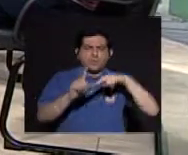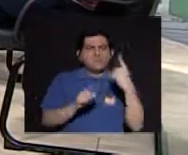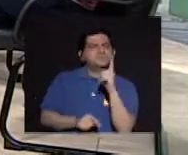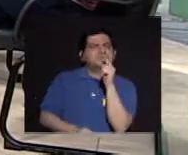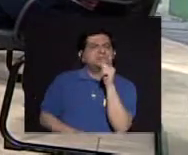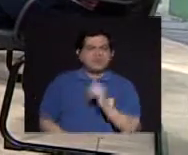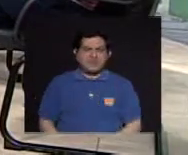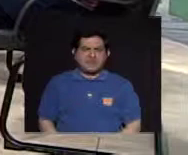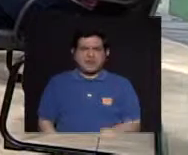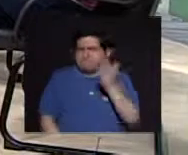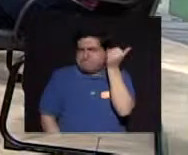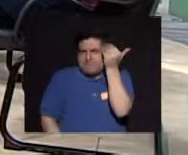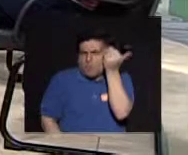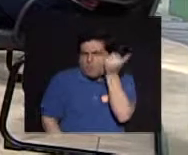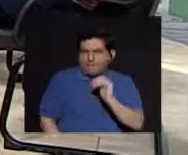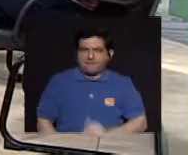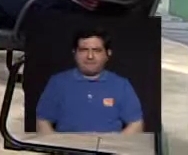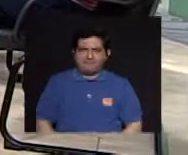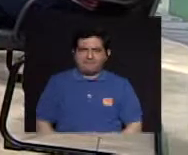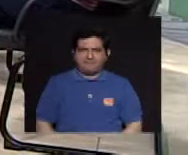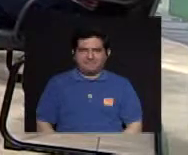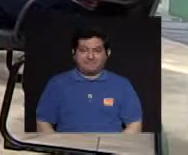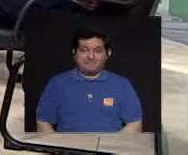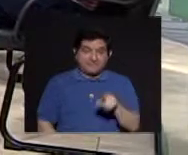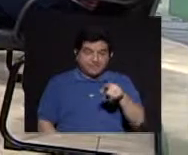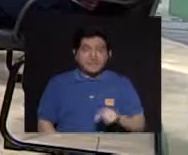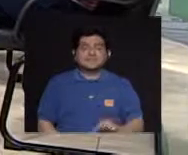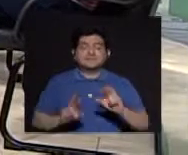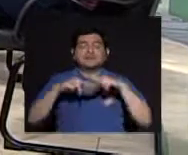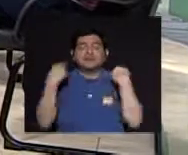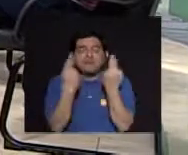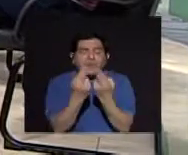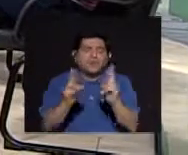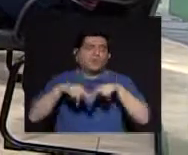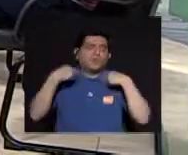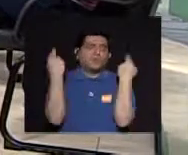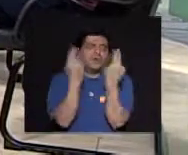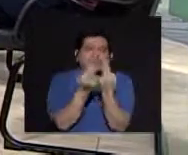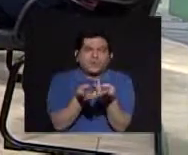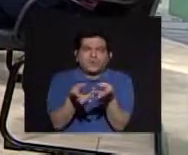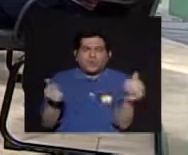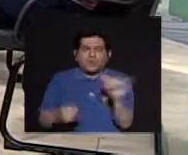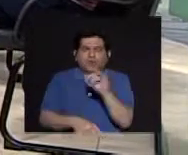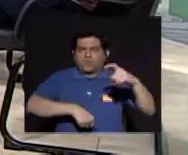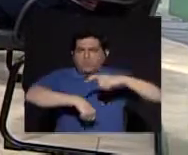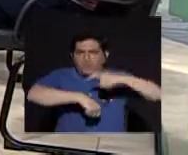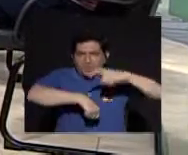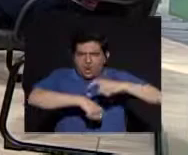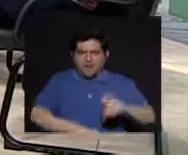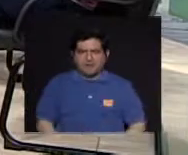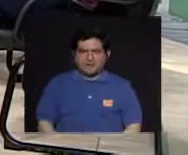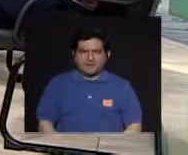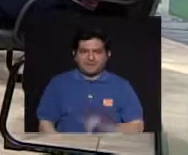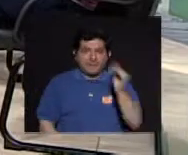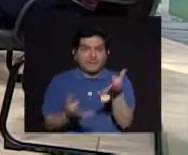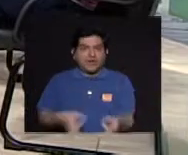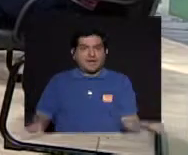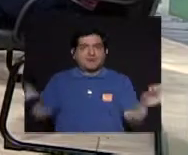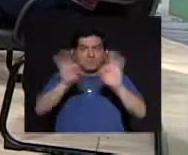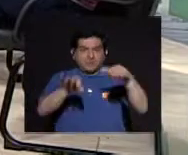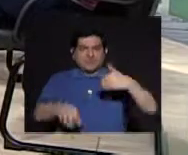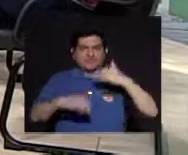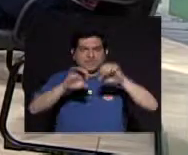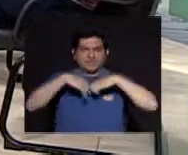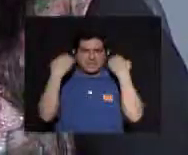vista de quién y por qué, ¿verdad? Entonces es mucho de reuniones y de producción al mismo tiempo. Entonces por eso también es